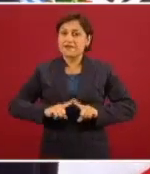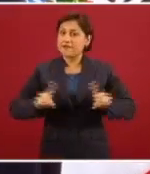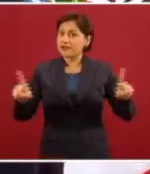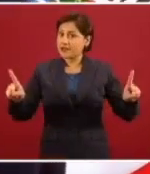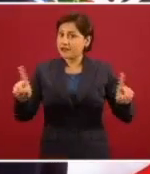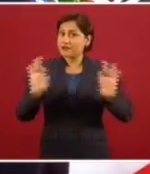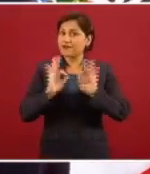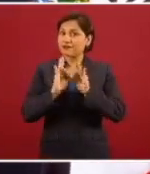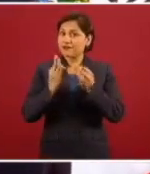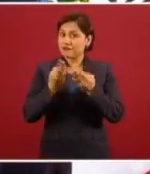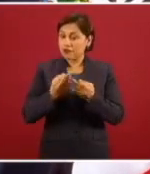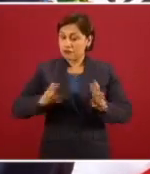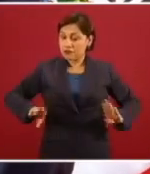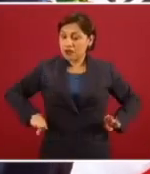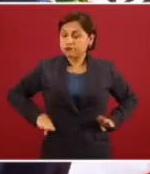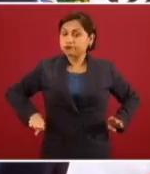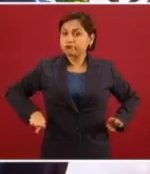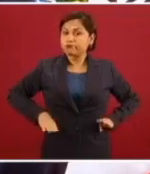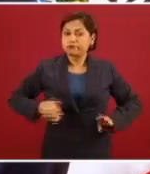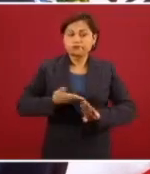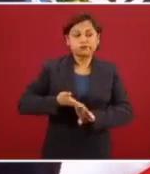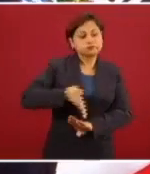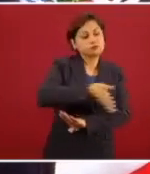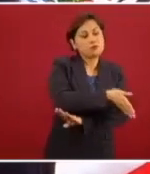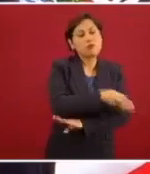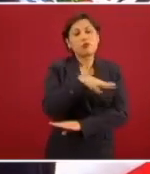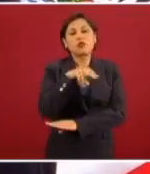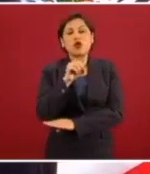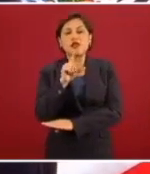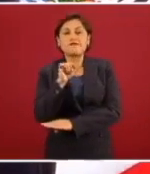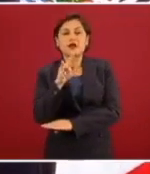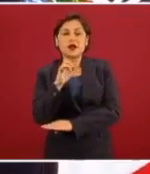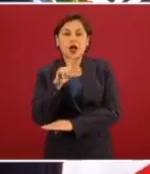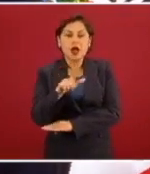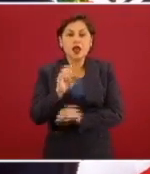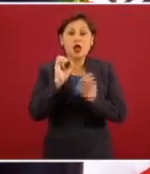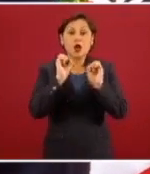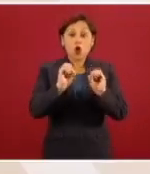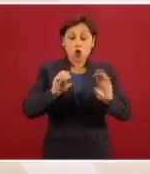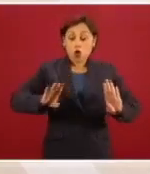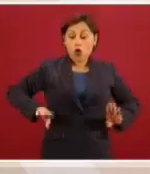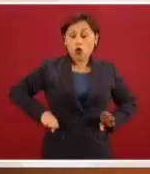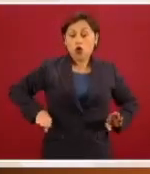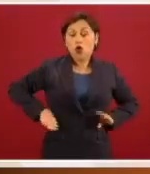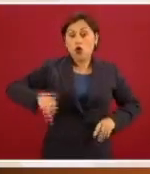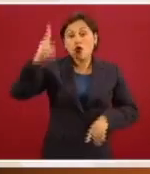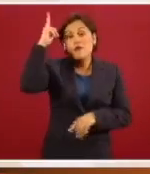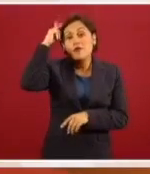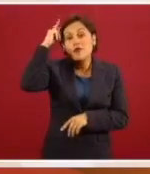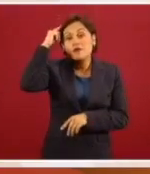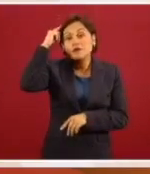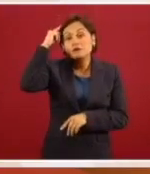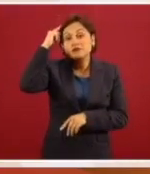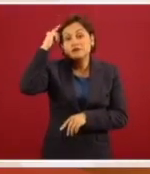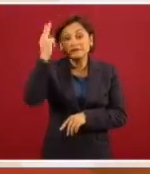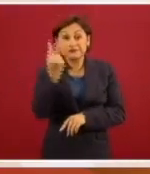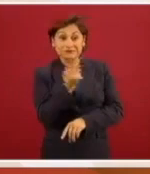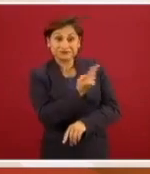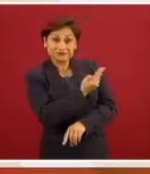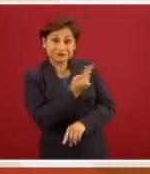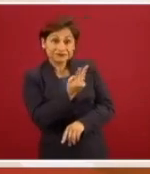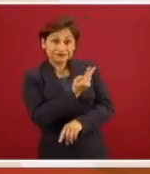neoliberal o neoporfirista. Ya rompimos el molde que se